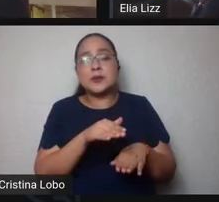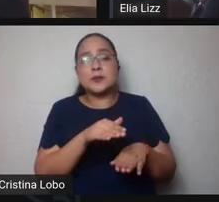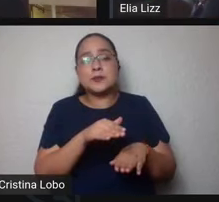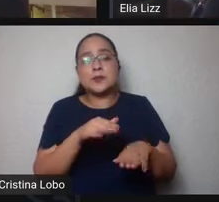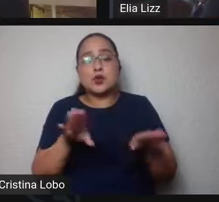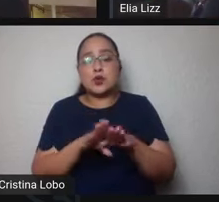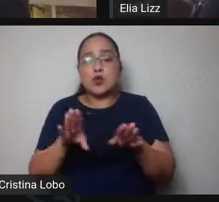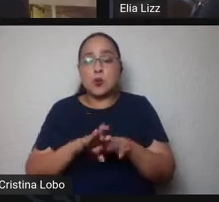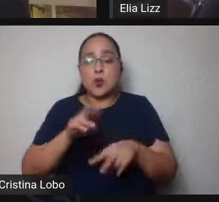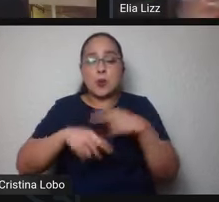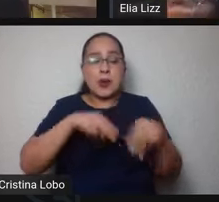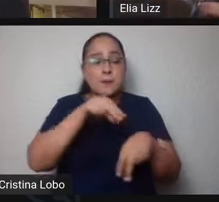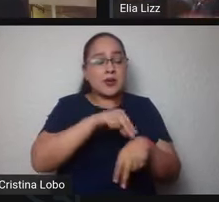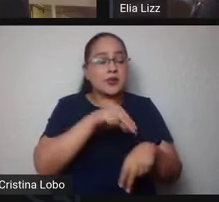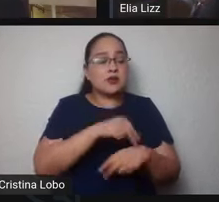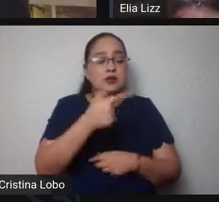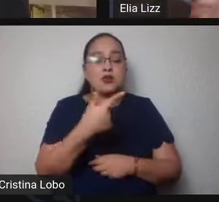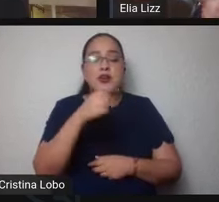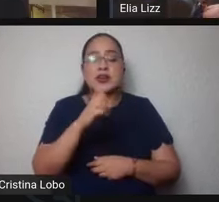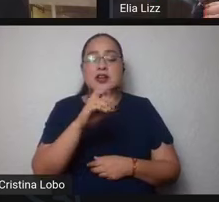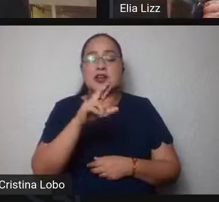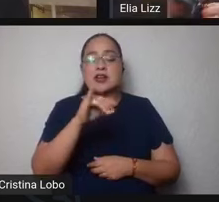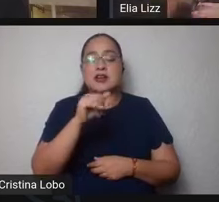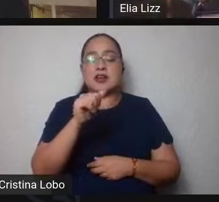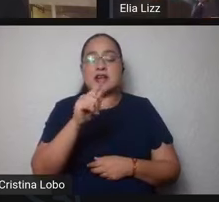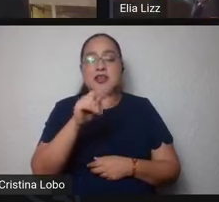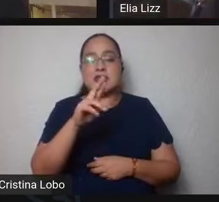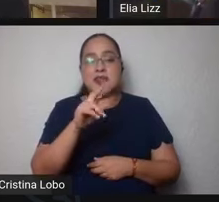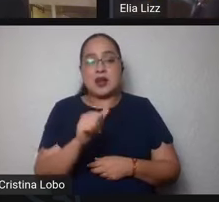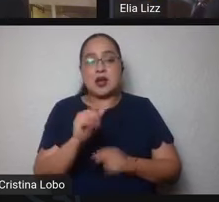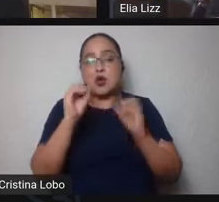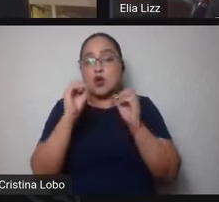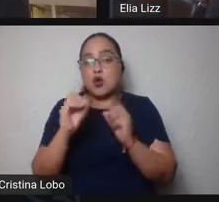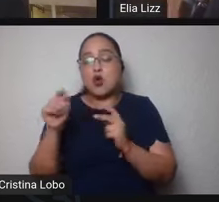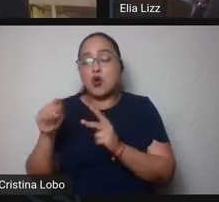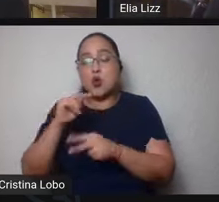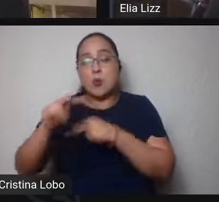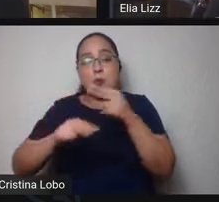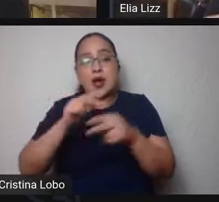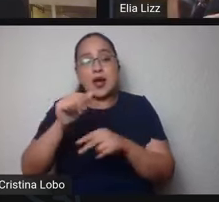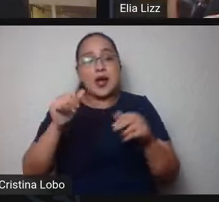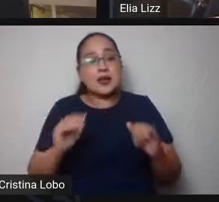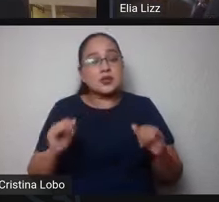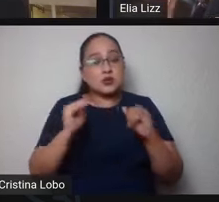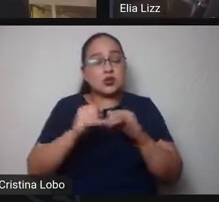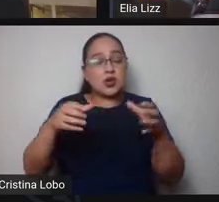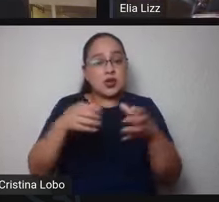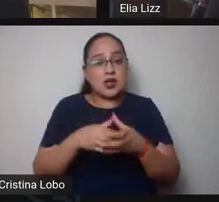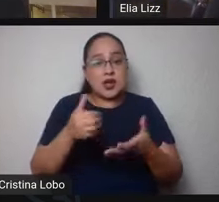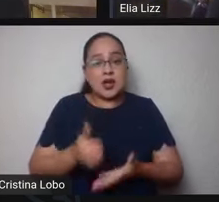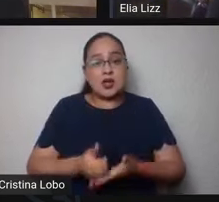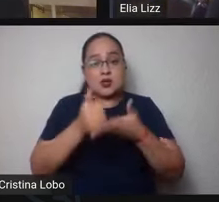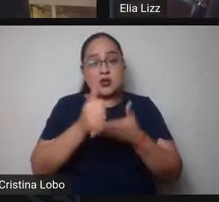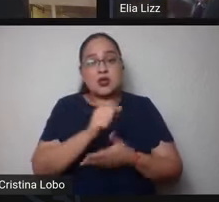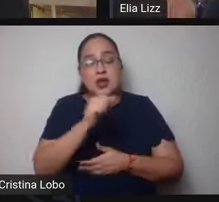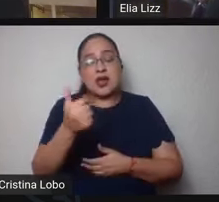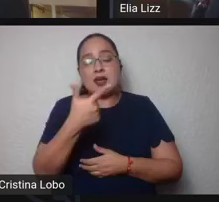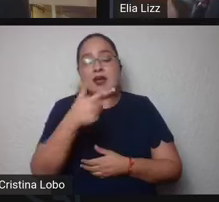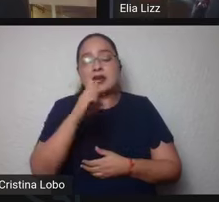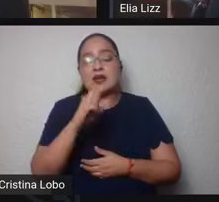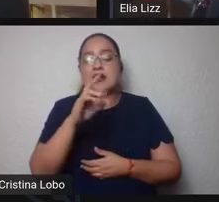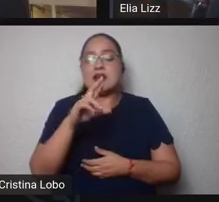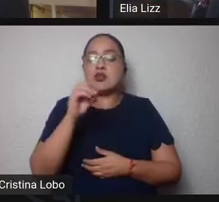geriatra o una geriatra, o por qué asistir con alguien o ir a una institución que tenga la parte de la gerontología,